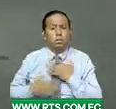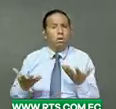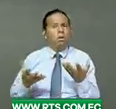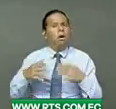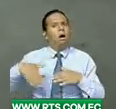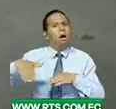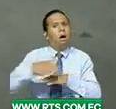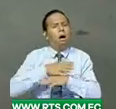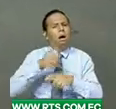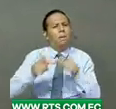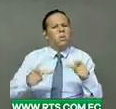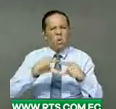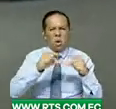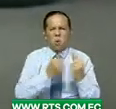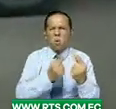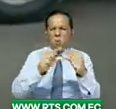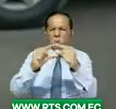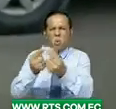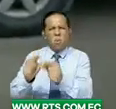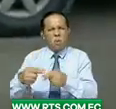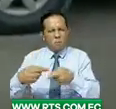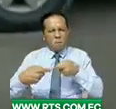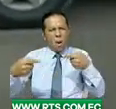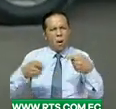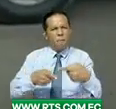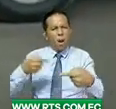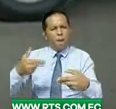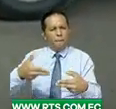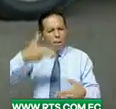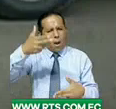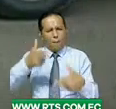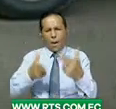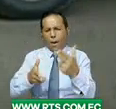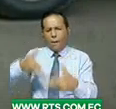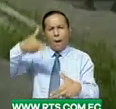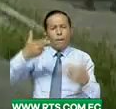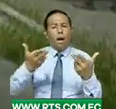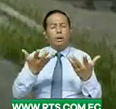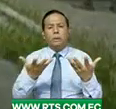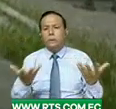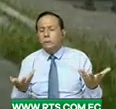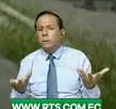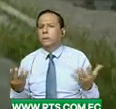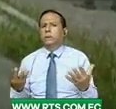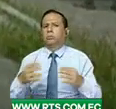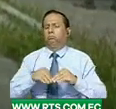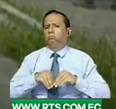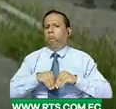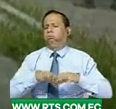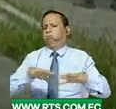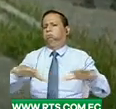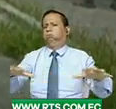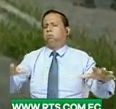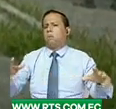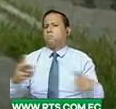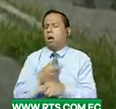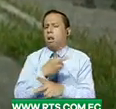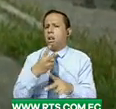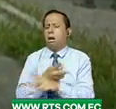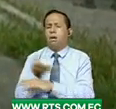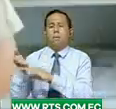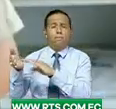delictiva por disputa de poder entre bandas criminales y acciones relacionadas al narcotráfico han desatado una ola de